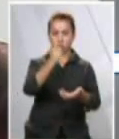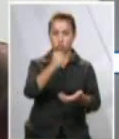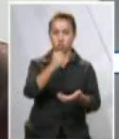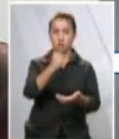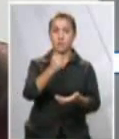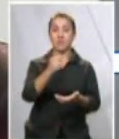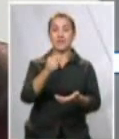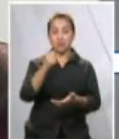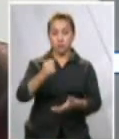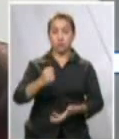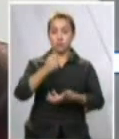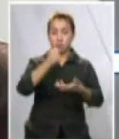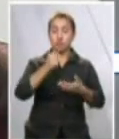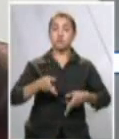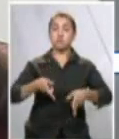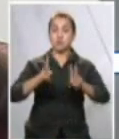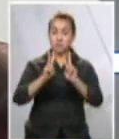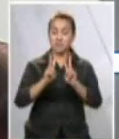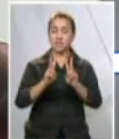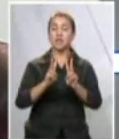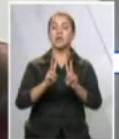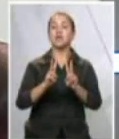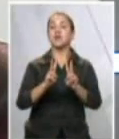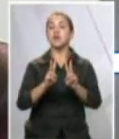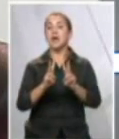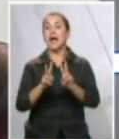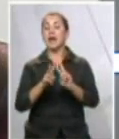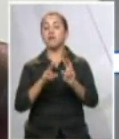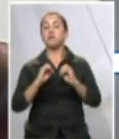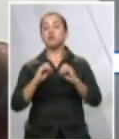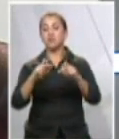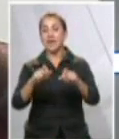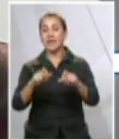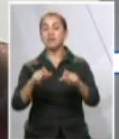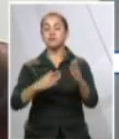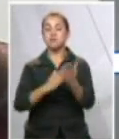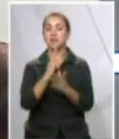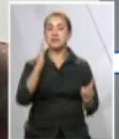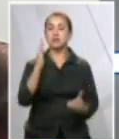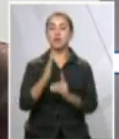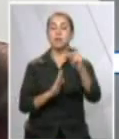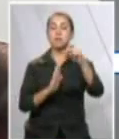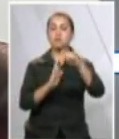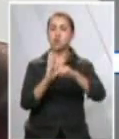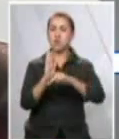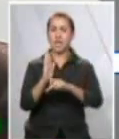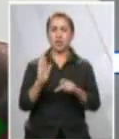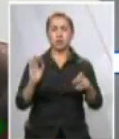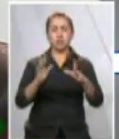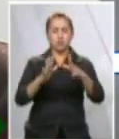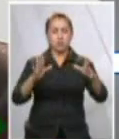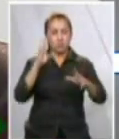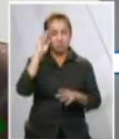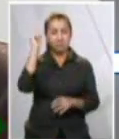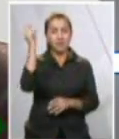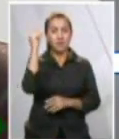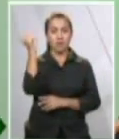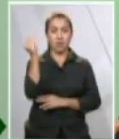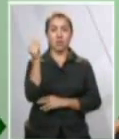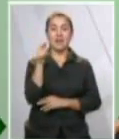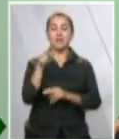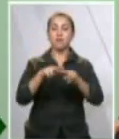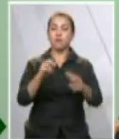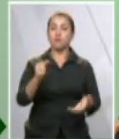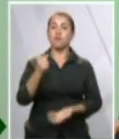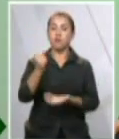fondo ha permitido y ha generado opciones y posibilidades de que se desarrollen proyectos tremendamente innovadores. Pero ese fondo es